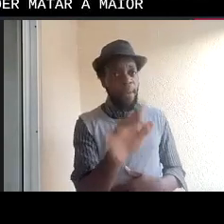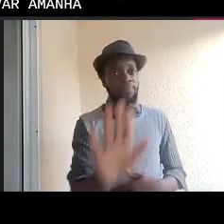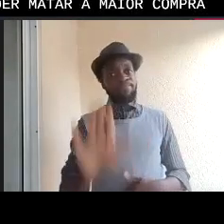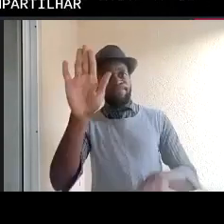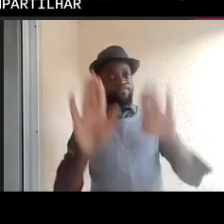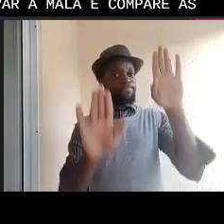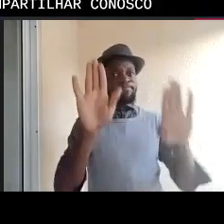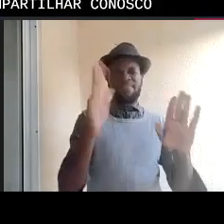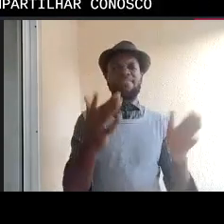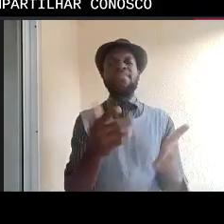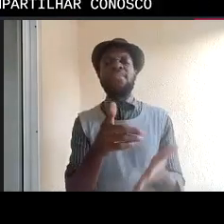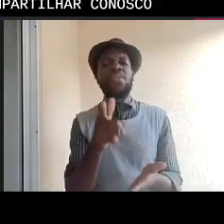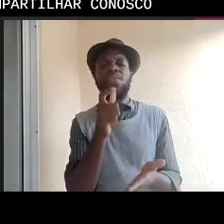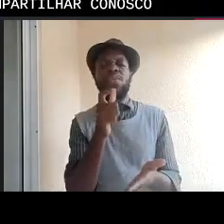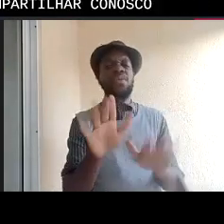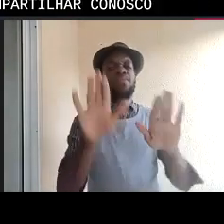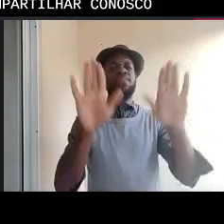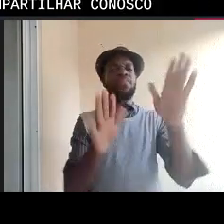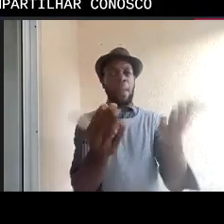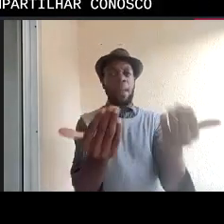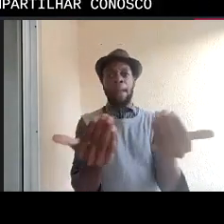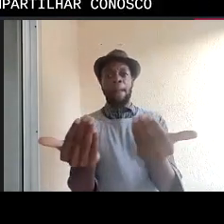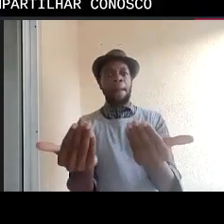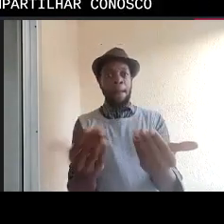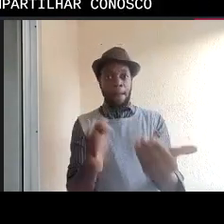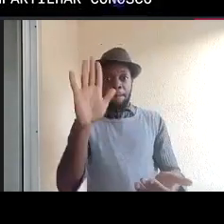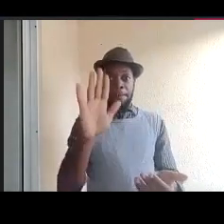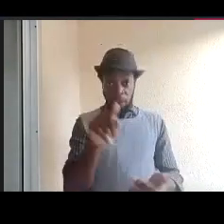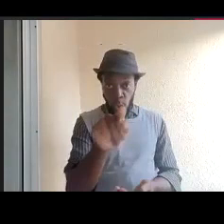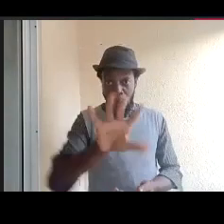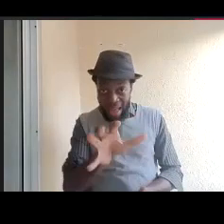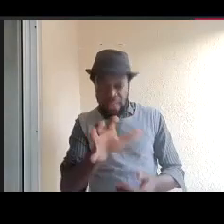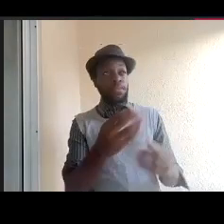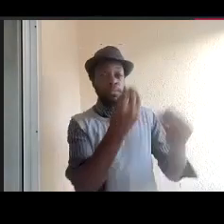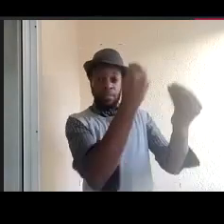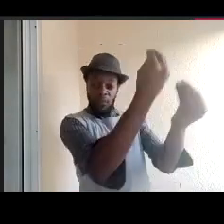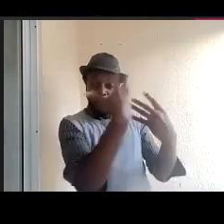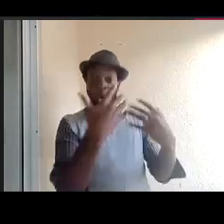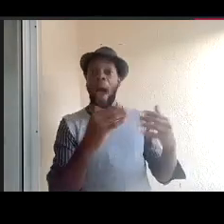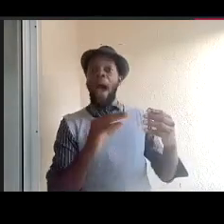ver el listado de participantes. Alguien que me levante la manito, solamente.